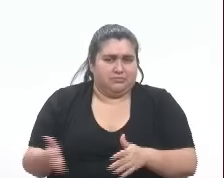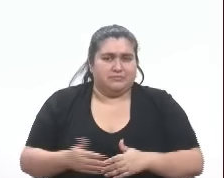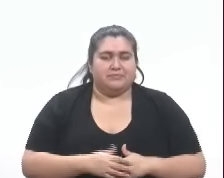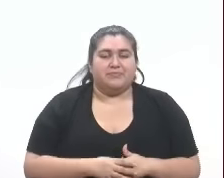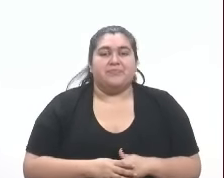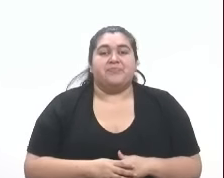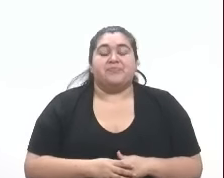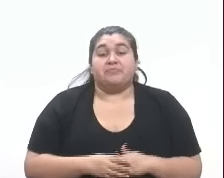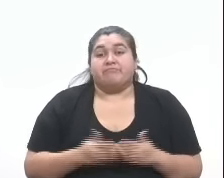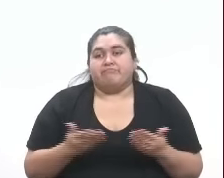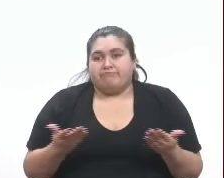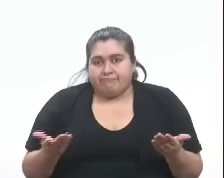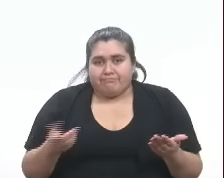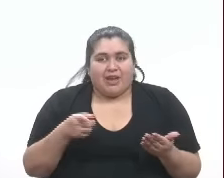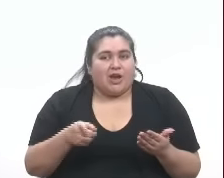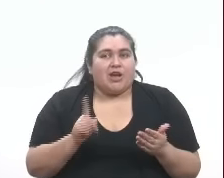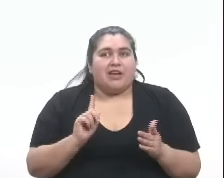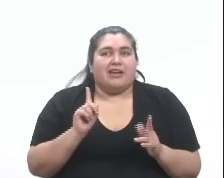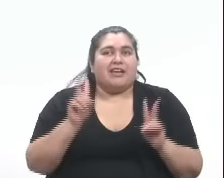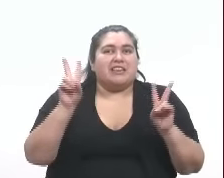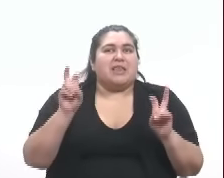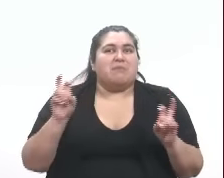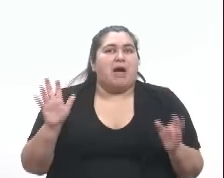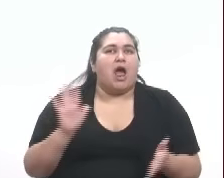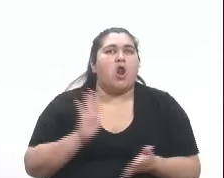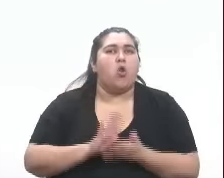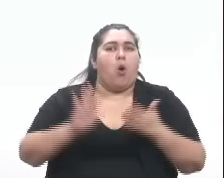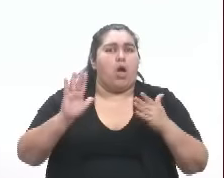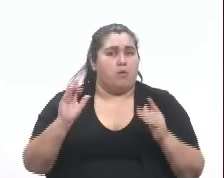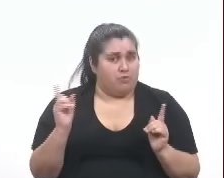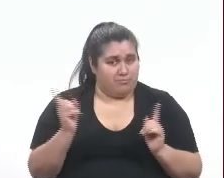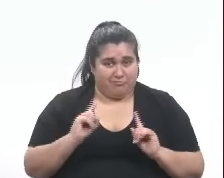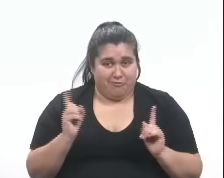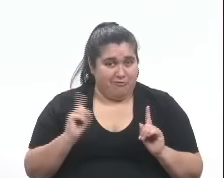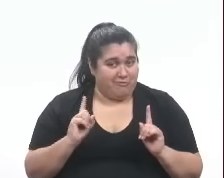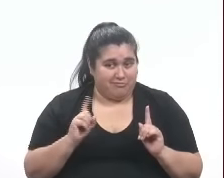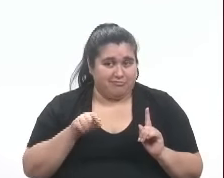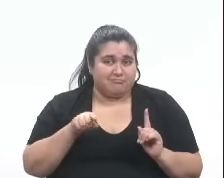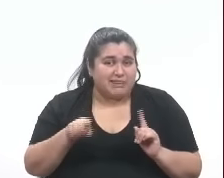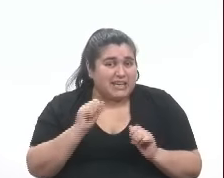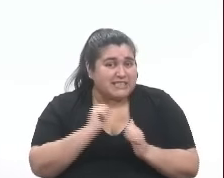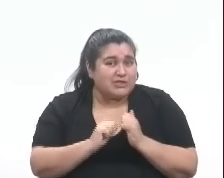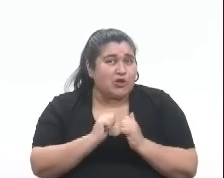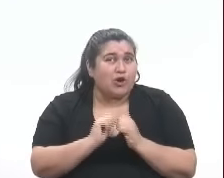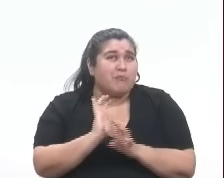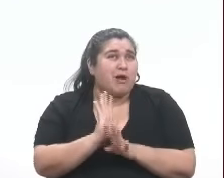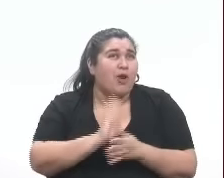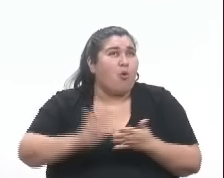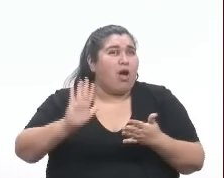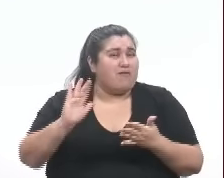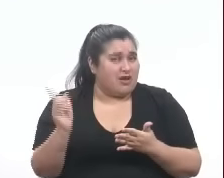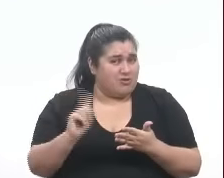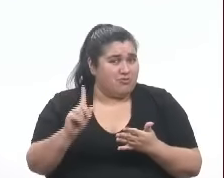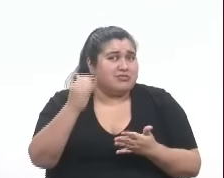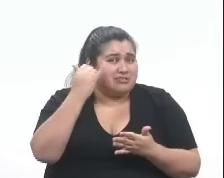O sea que esto no es nuevo. Esta receta no es nueva. Lo empezó